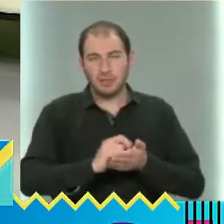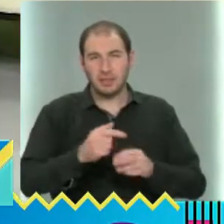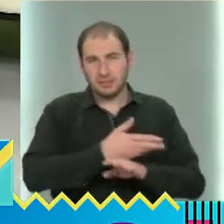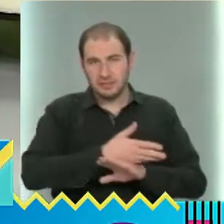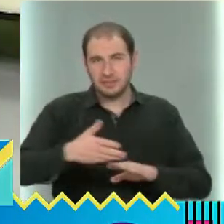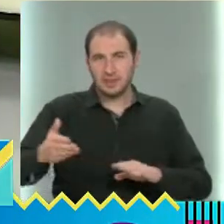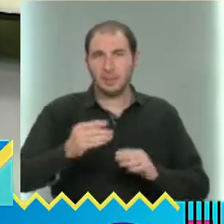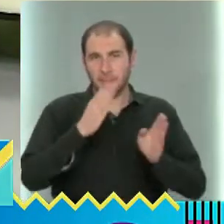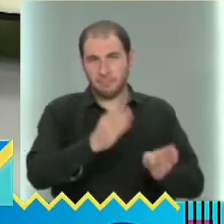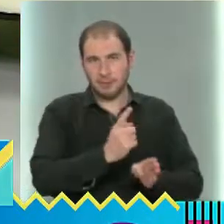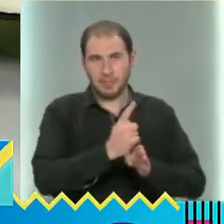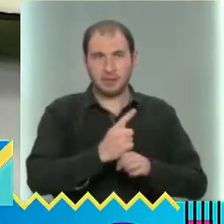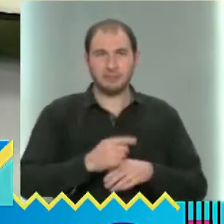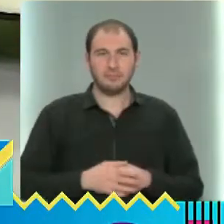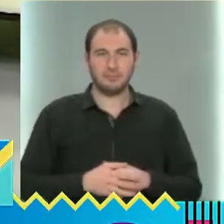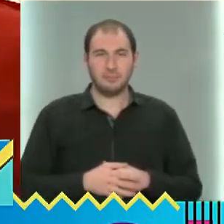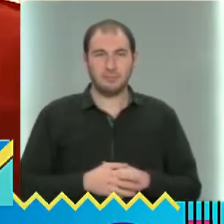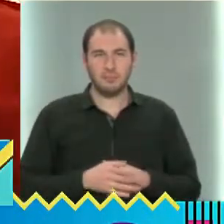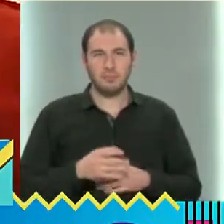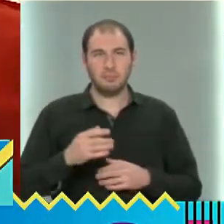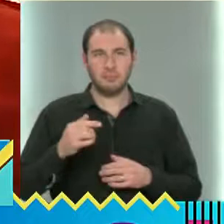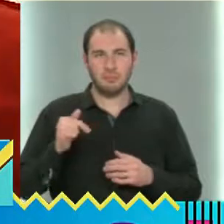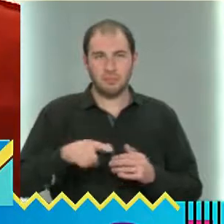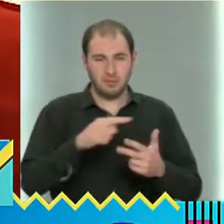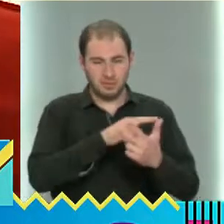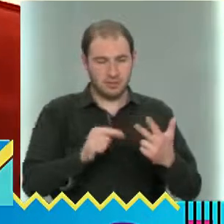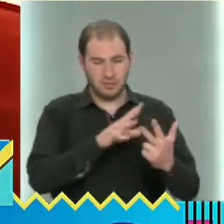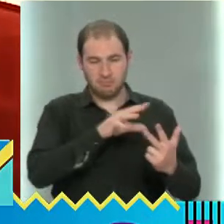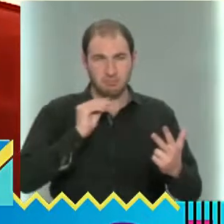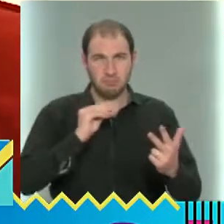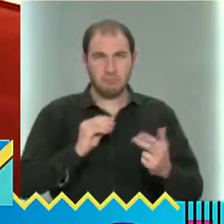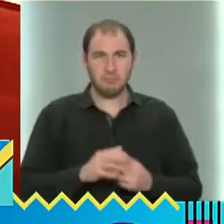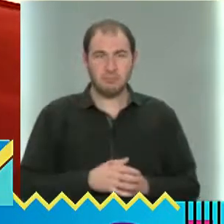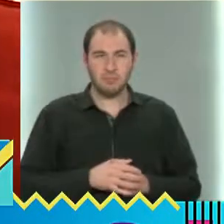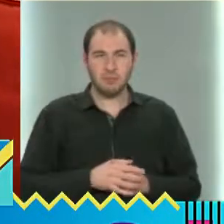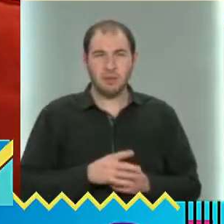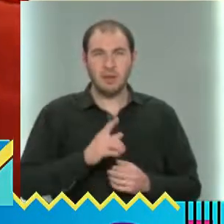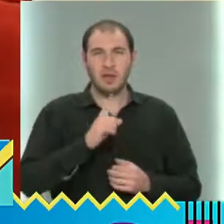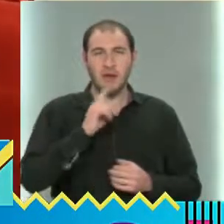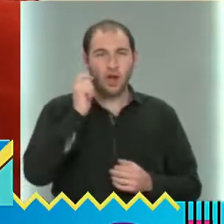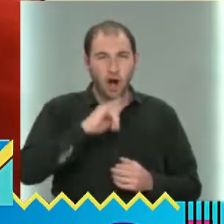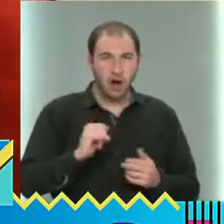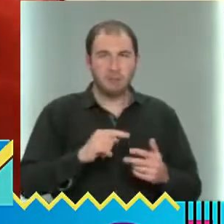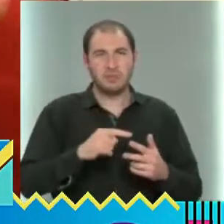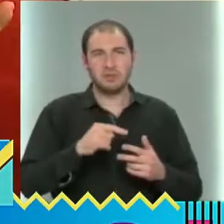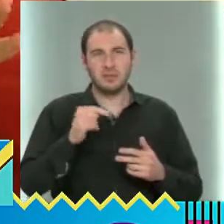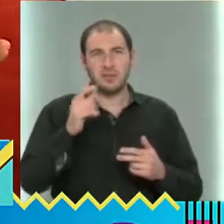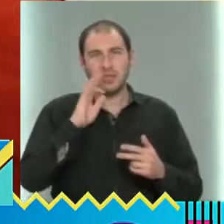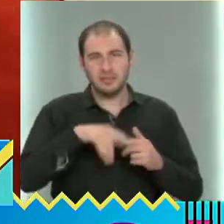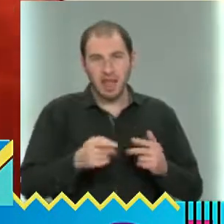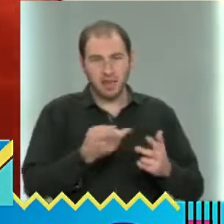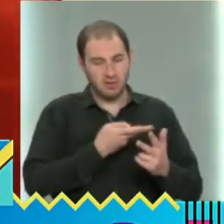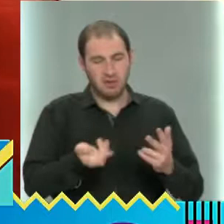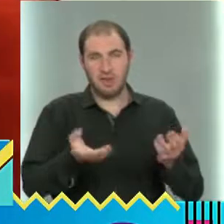continuación de este primero, lo tomé a los tres, y los tres, bueno, Tejada Gómez, Hamlet y Mía Quintana eran